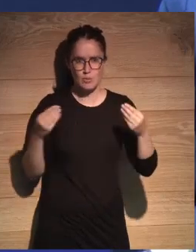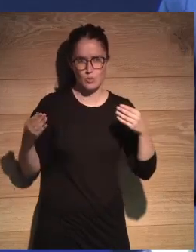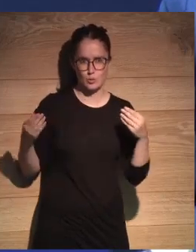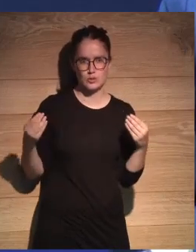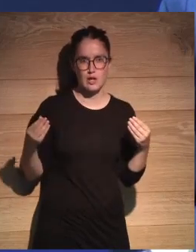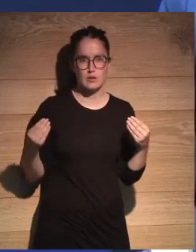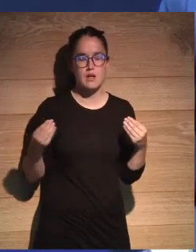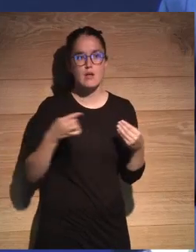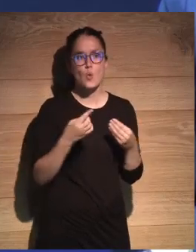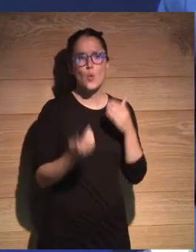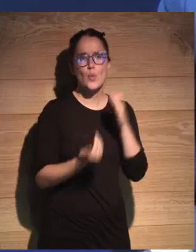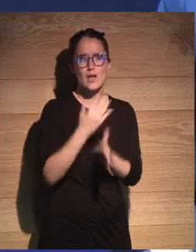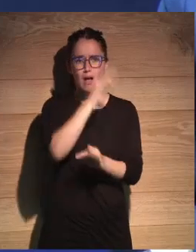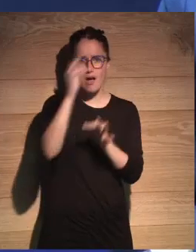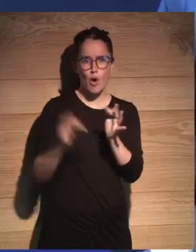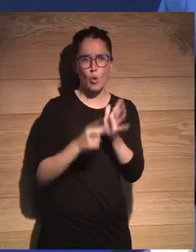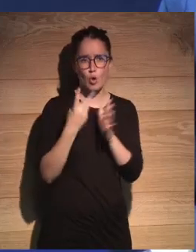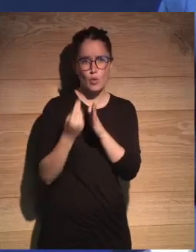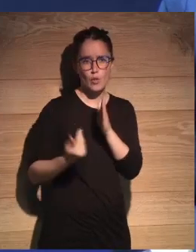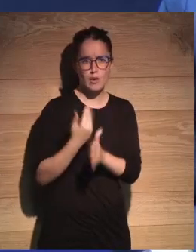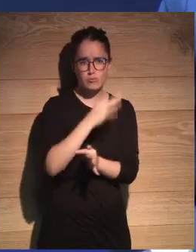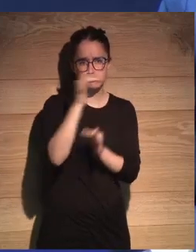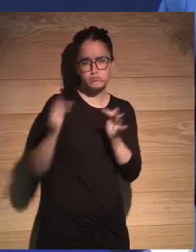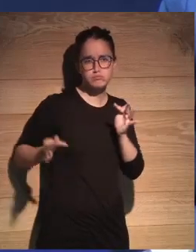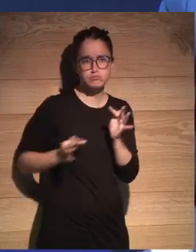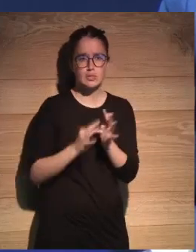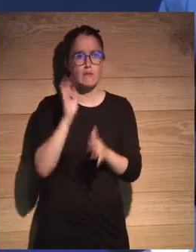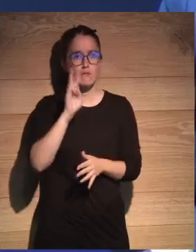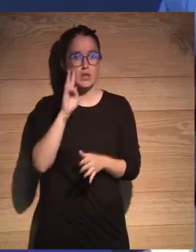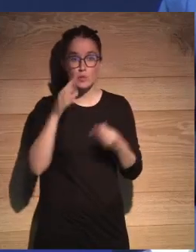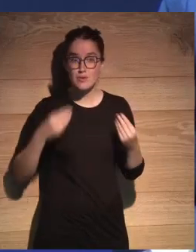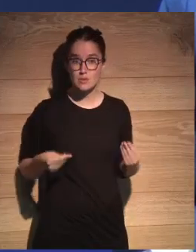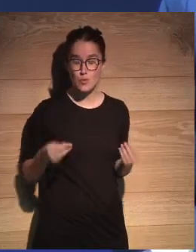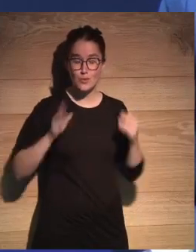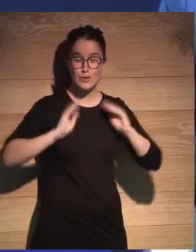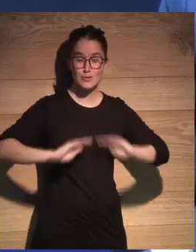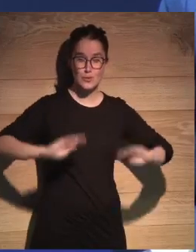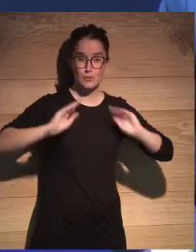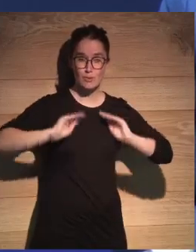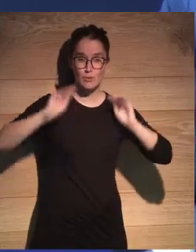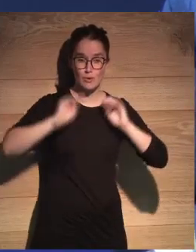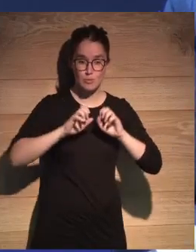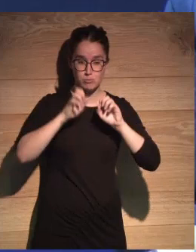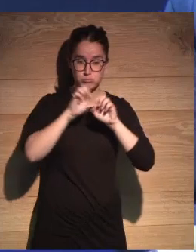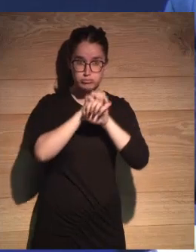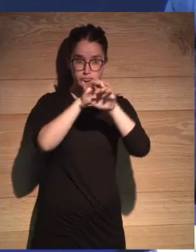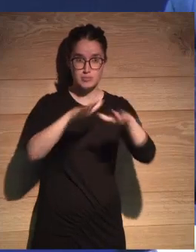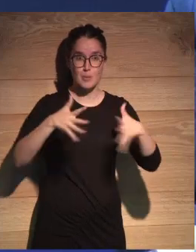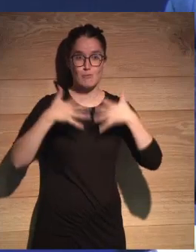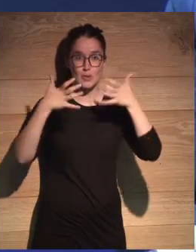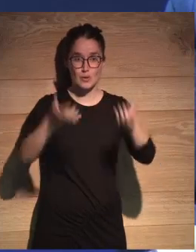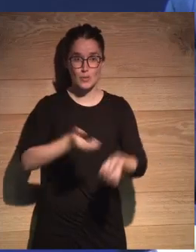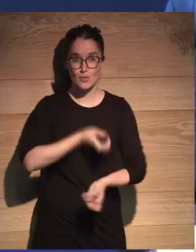Y tenerla allí un día entero, 2 días enteros glisados, ¿no? Viendo aquello, disfrutando y transmitiendo mensajes